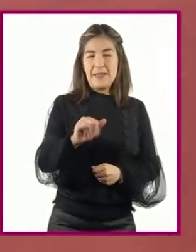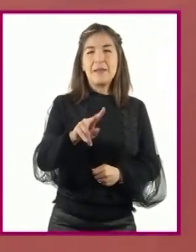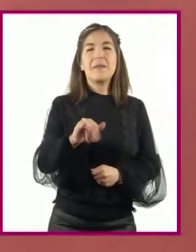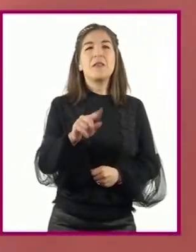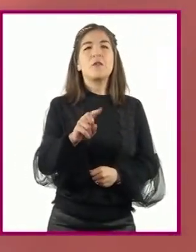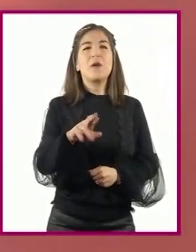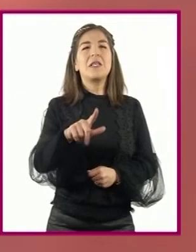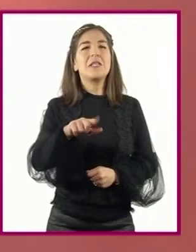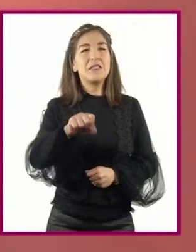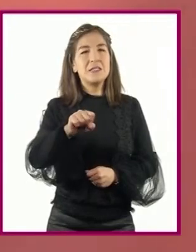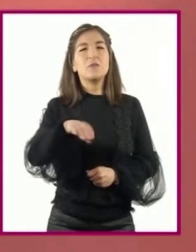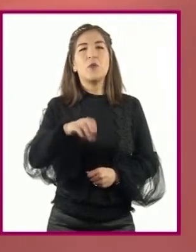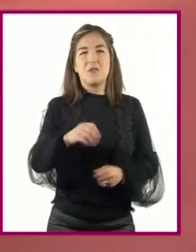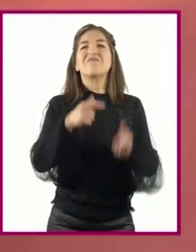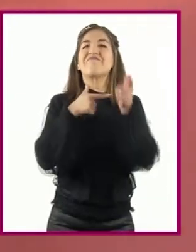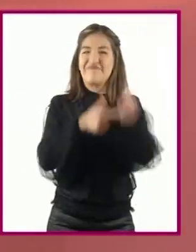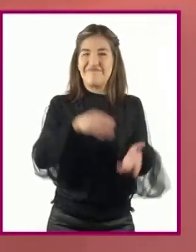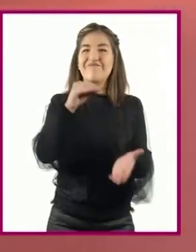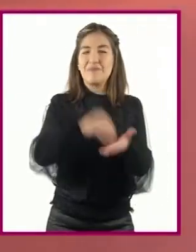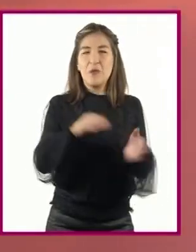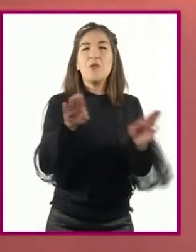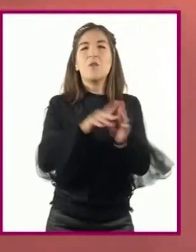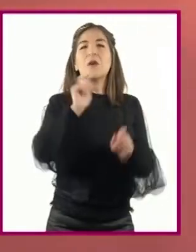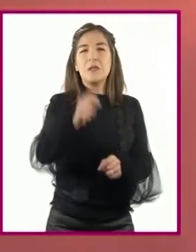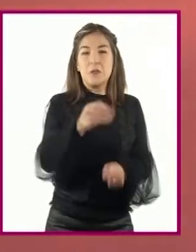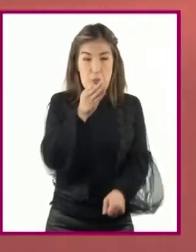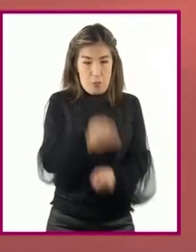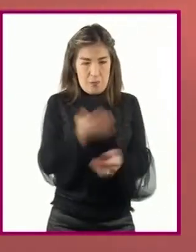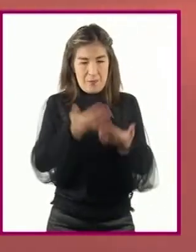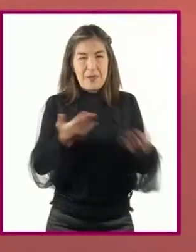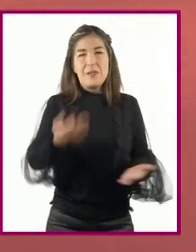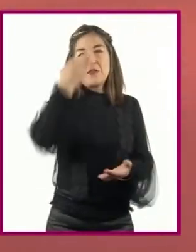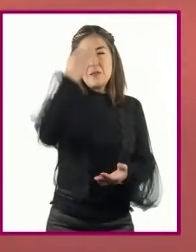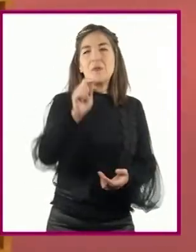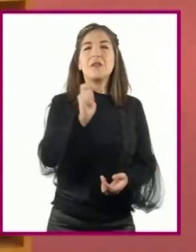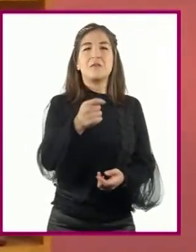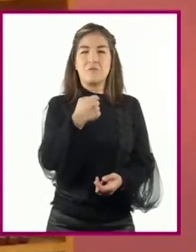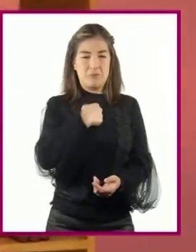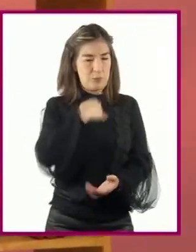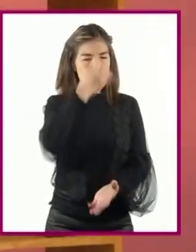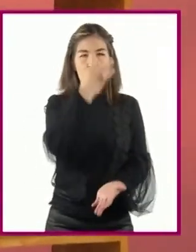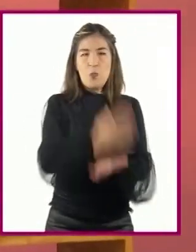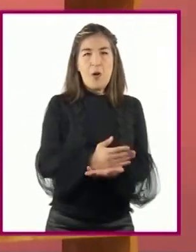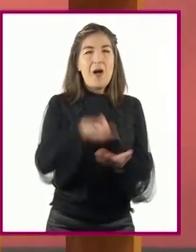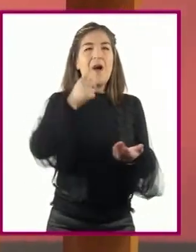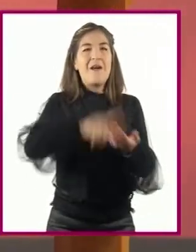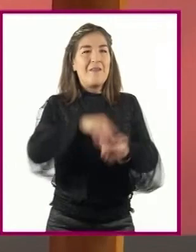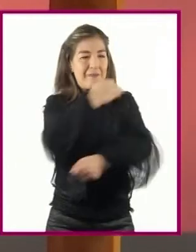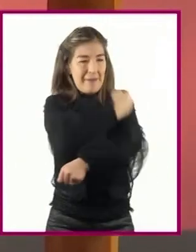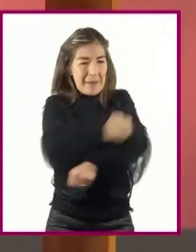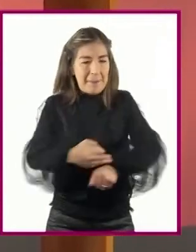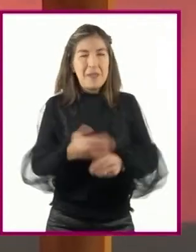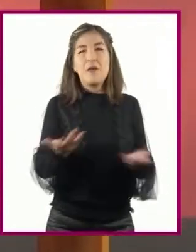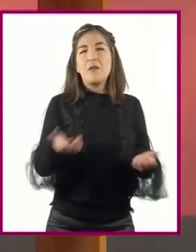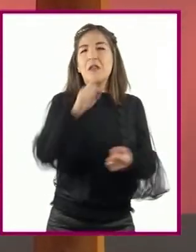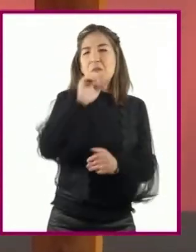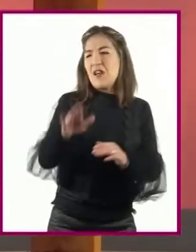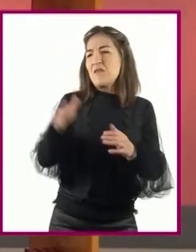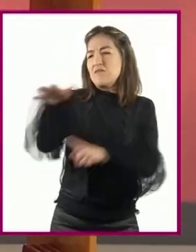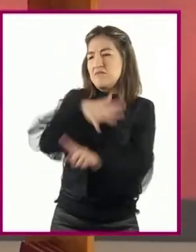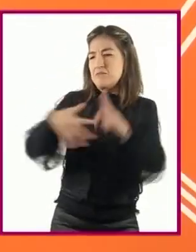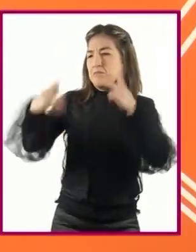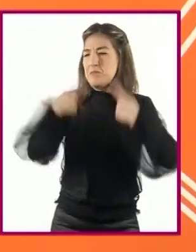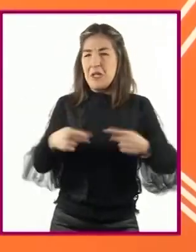prevalece, pues hoy en día nos reconocemos como seres únicos dentro de una familia, sociedad o